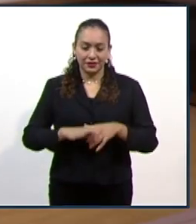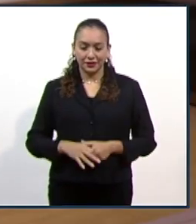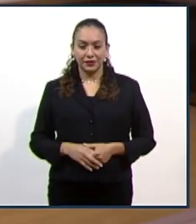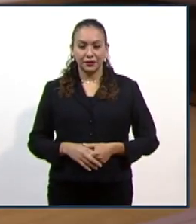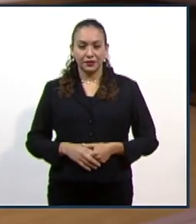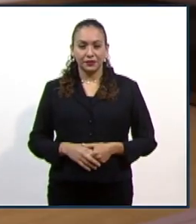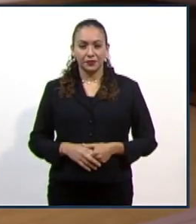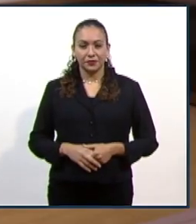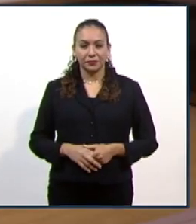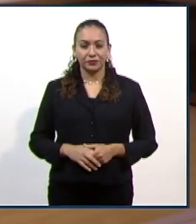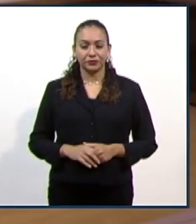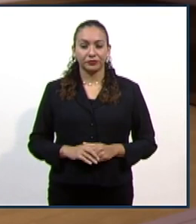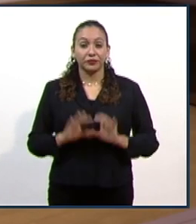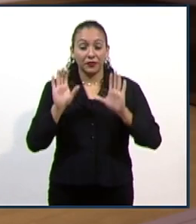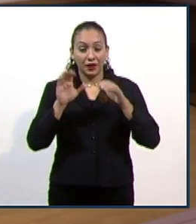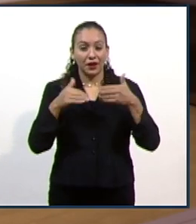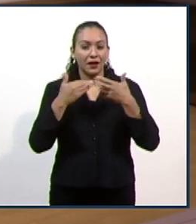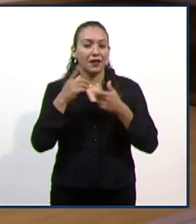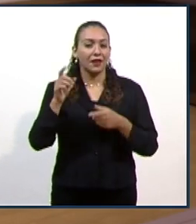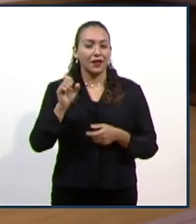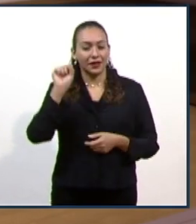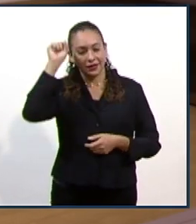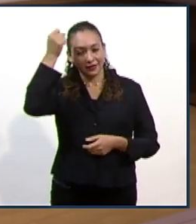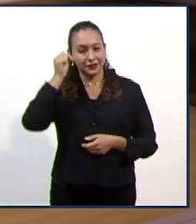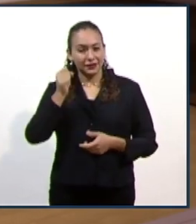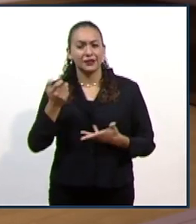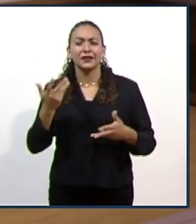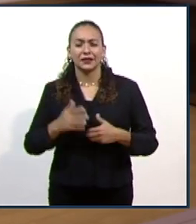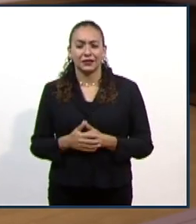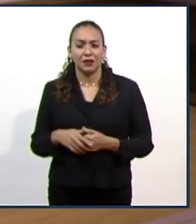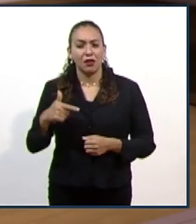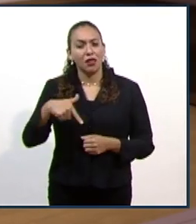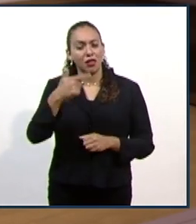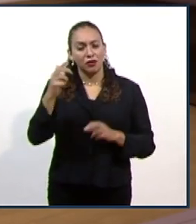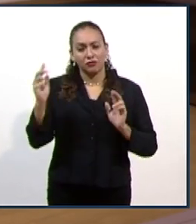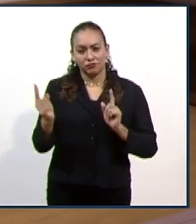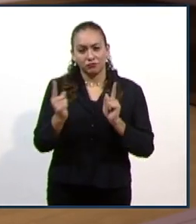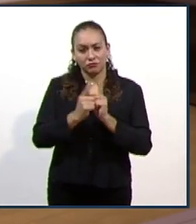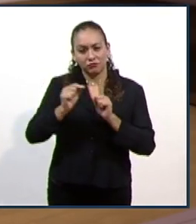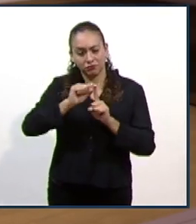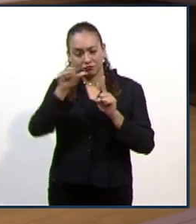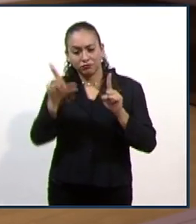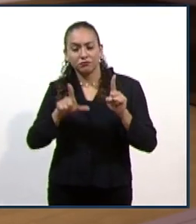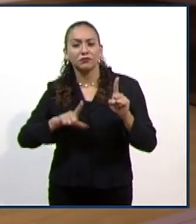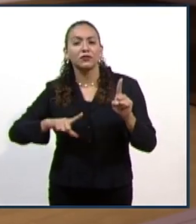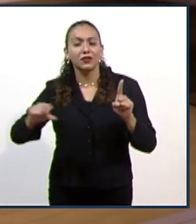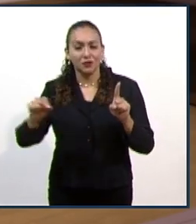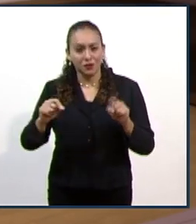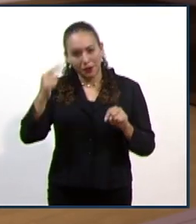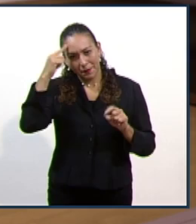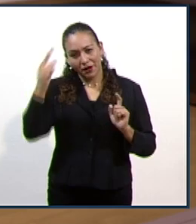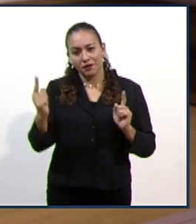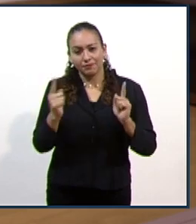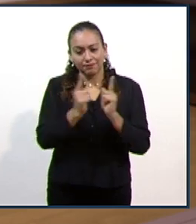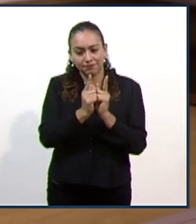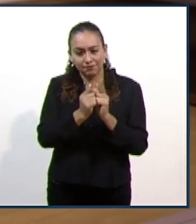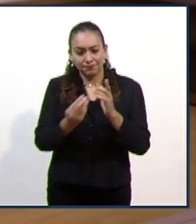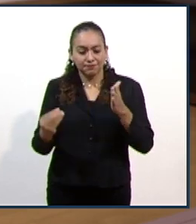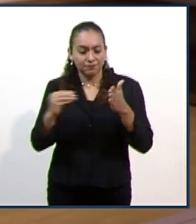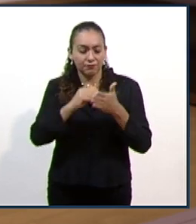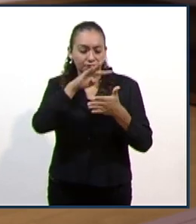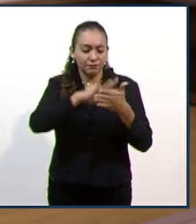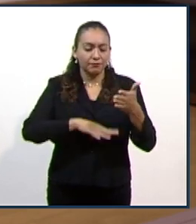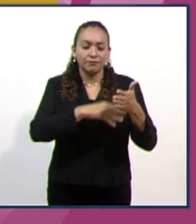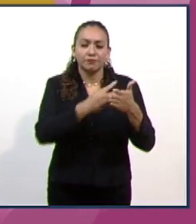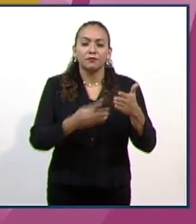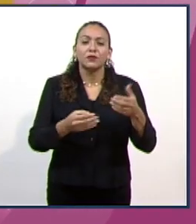Y en el Congreso de Sinaloa se llevó a cabo el 12º encuentro regional para integrar una agenda en materia de seguridad y justicia